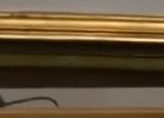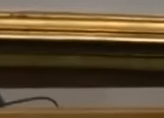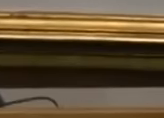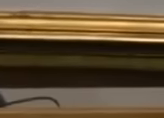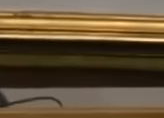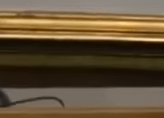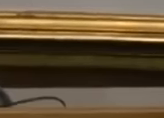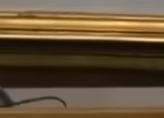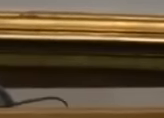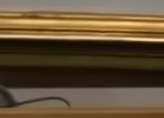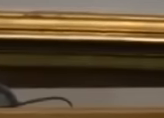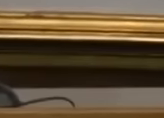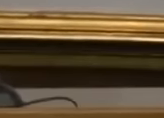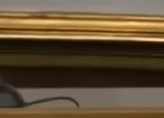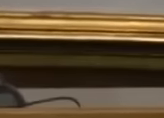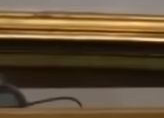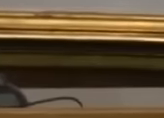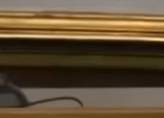Gracias.